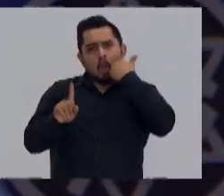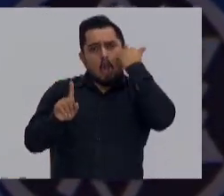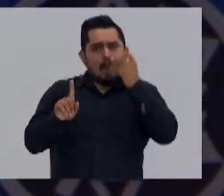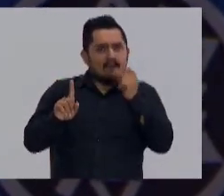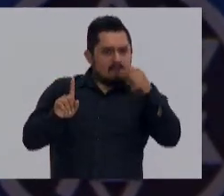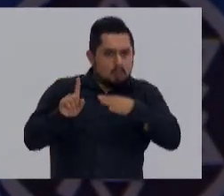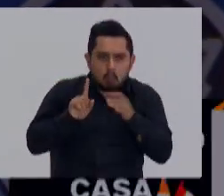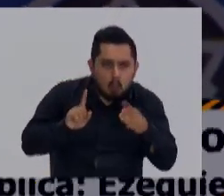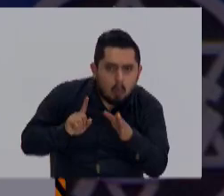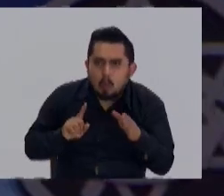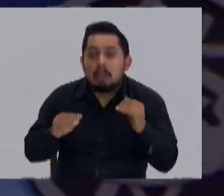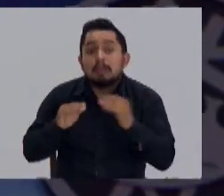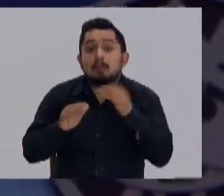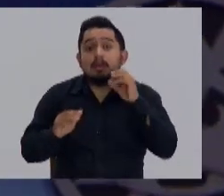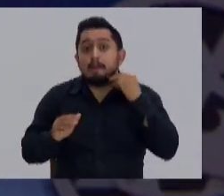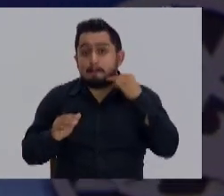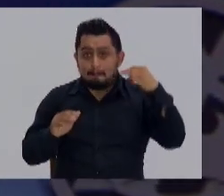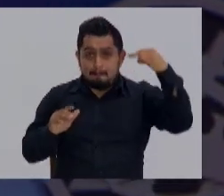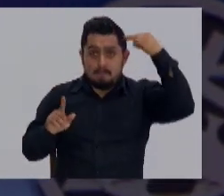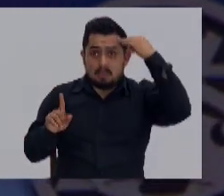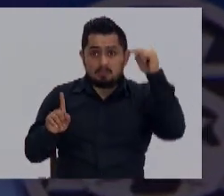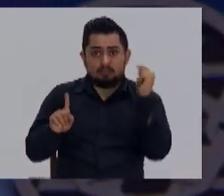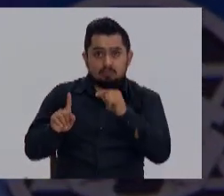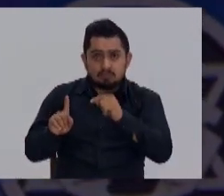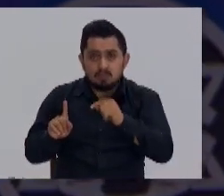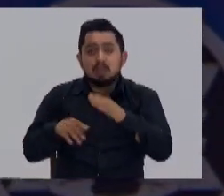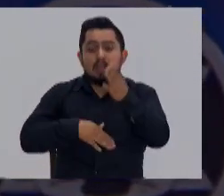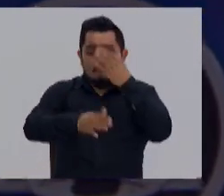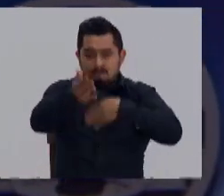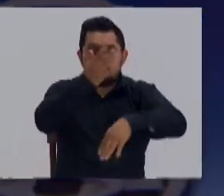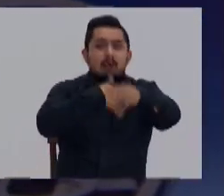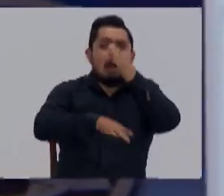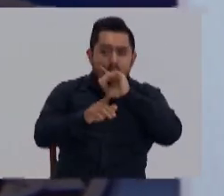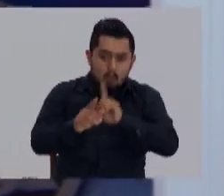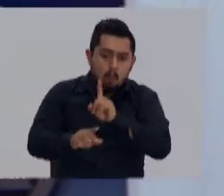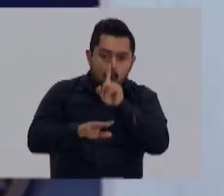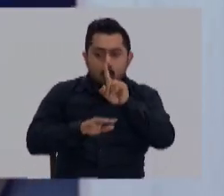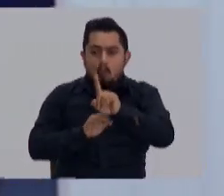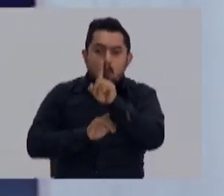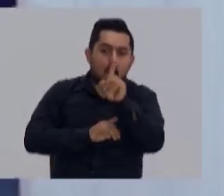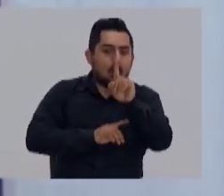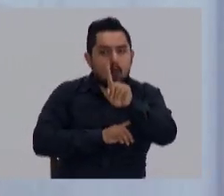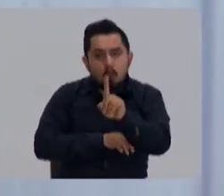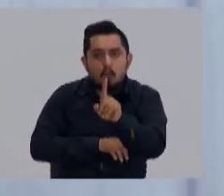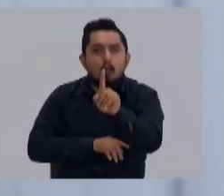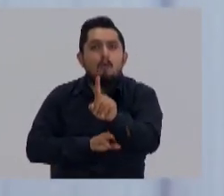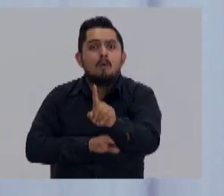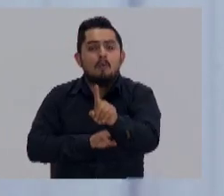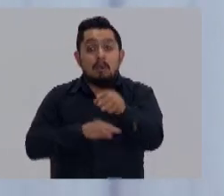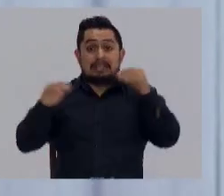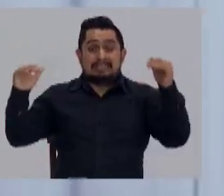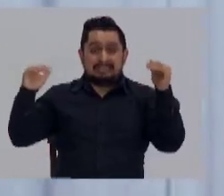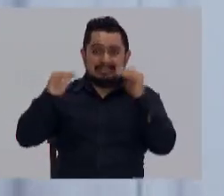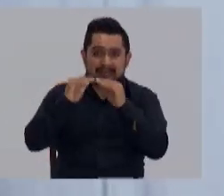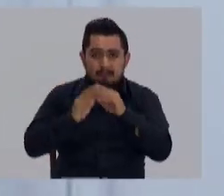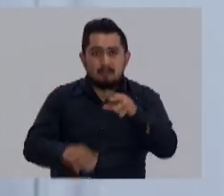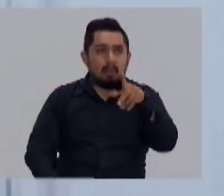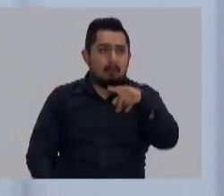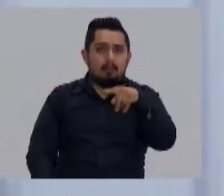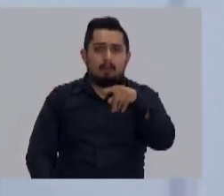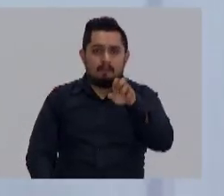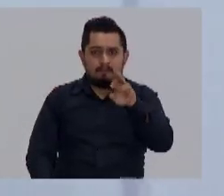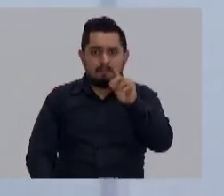de Señor. El Pedro aquel que caminó en el mar de Galilea, precioso. En aquel Pedro